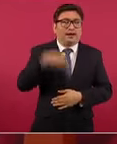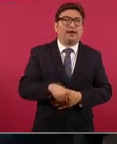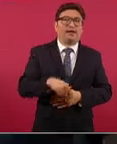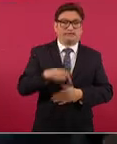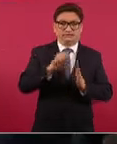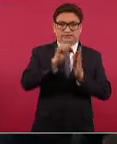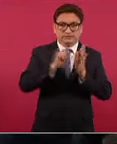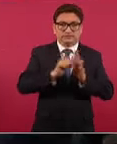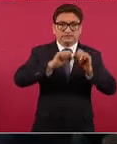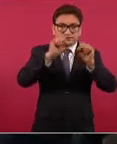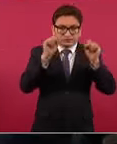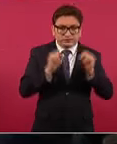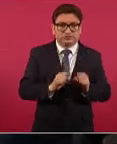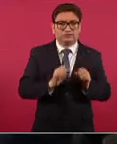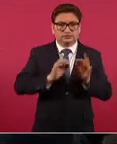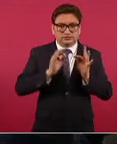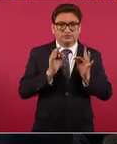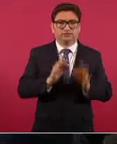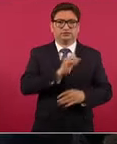sistema de salud